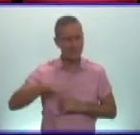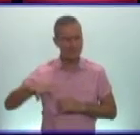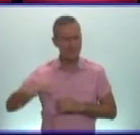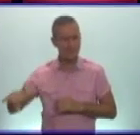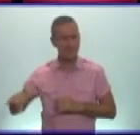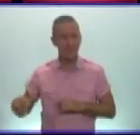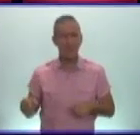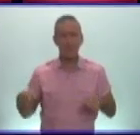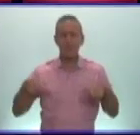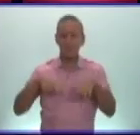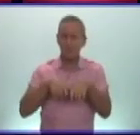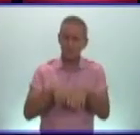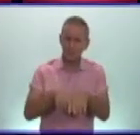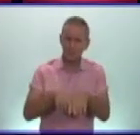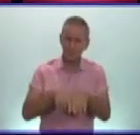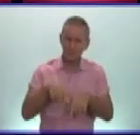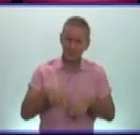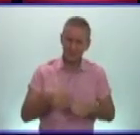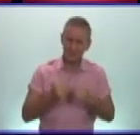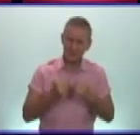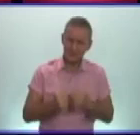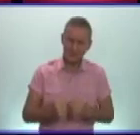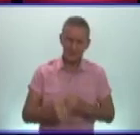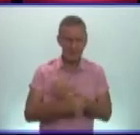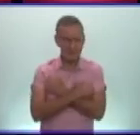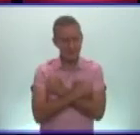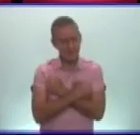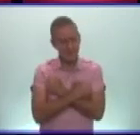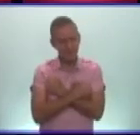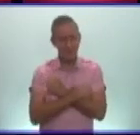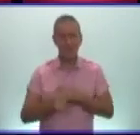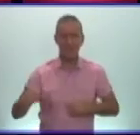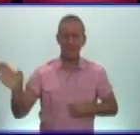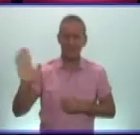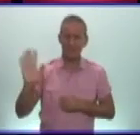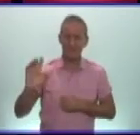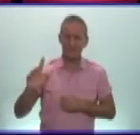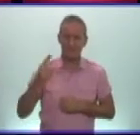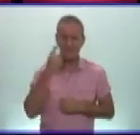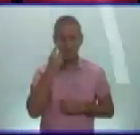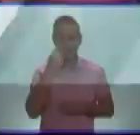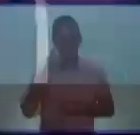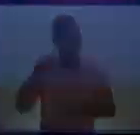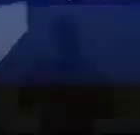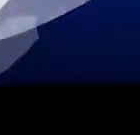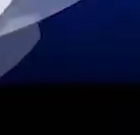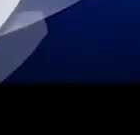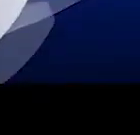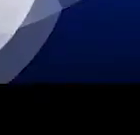une prevalece. Mi abrazo desde la distancia y nos vemos en un próximo encuentro.